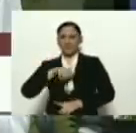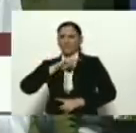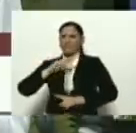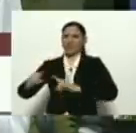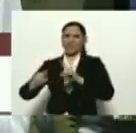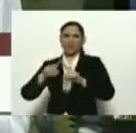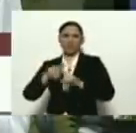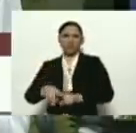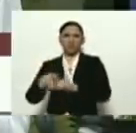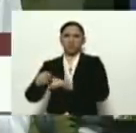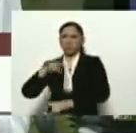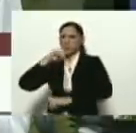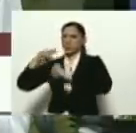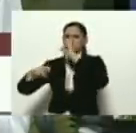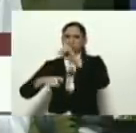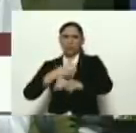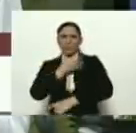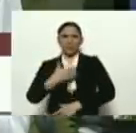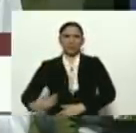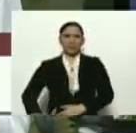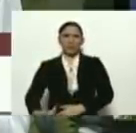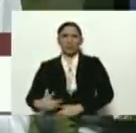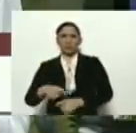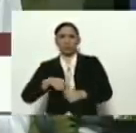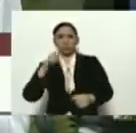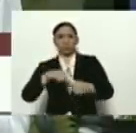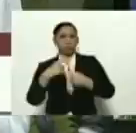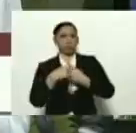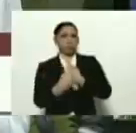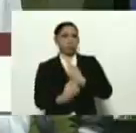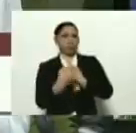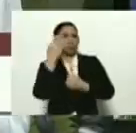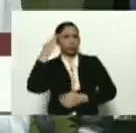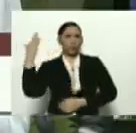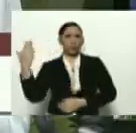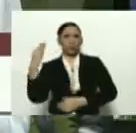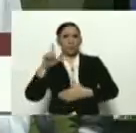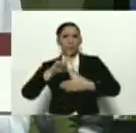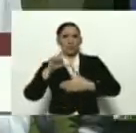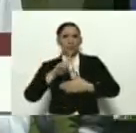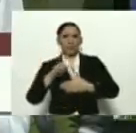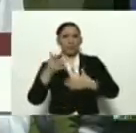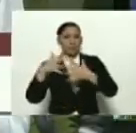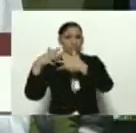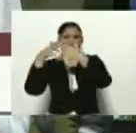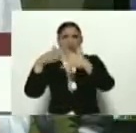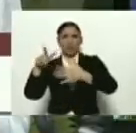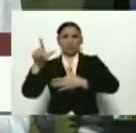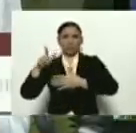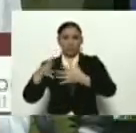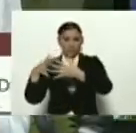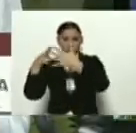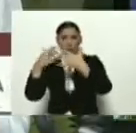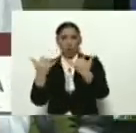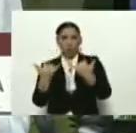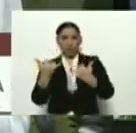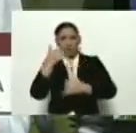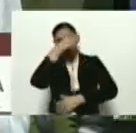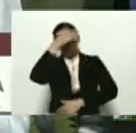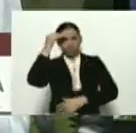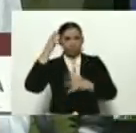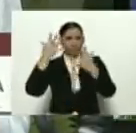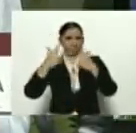y el desprecio presidencial por los excluidos del sueño americano, la actual administración insiste en dedicar